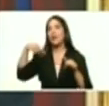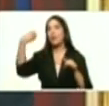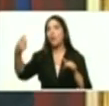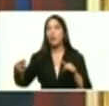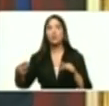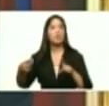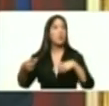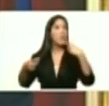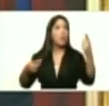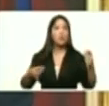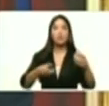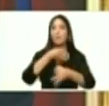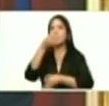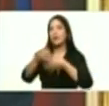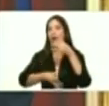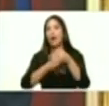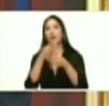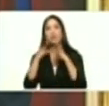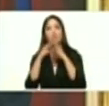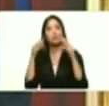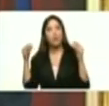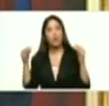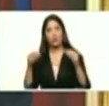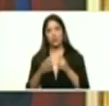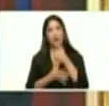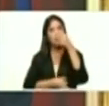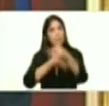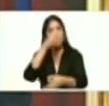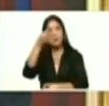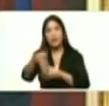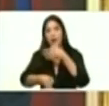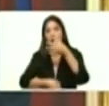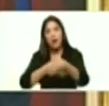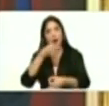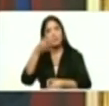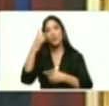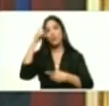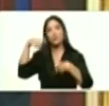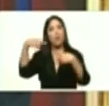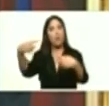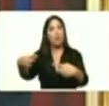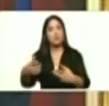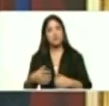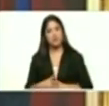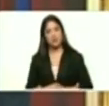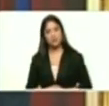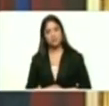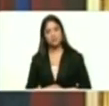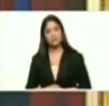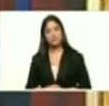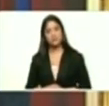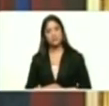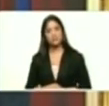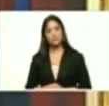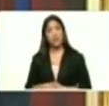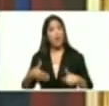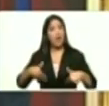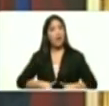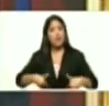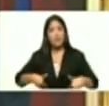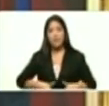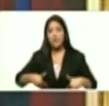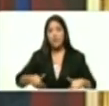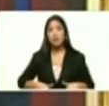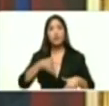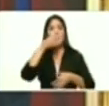allá, ¿eh? Explicarlo, todos los días, explicarlo, poner, hacer un gran esfuerzo por